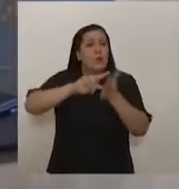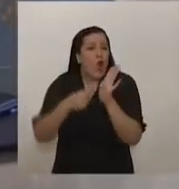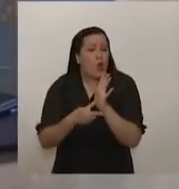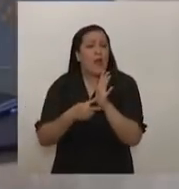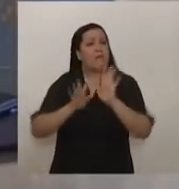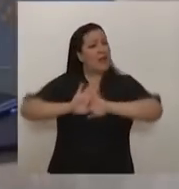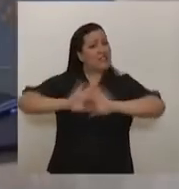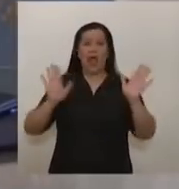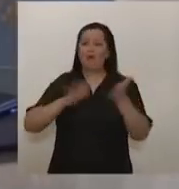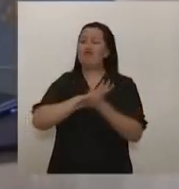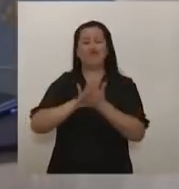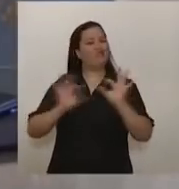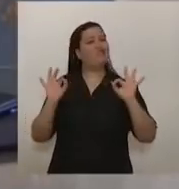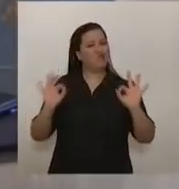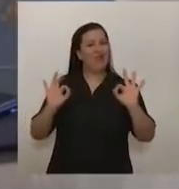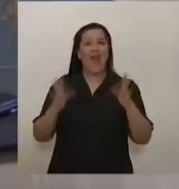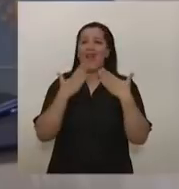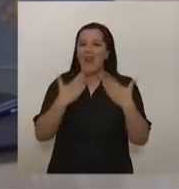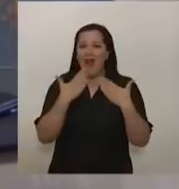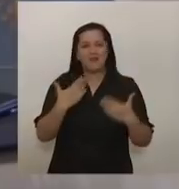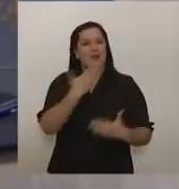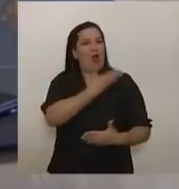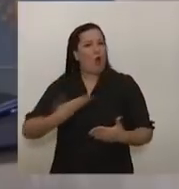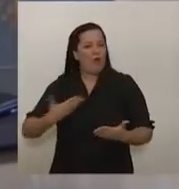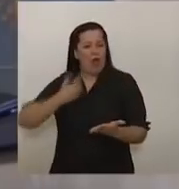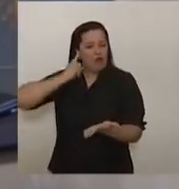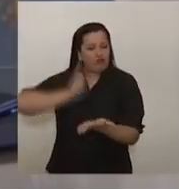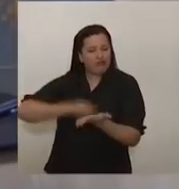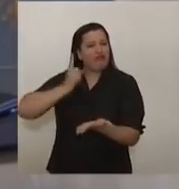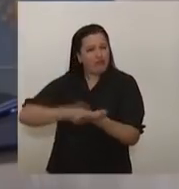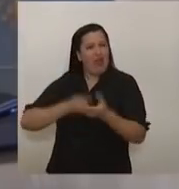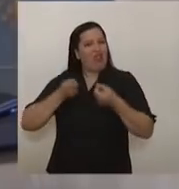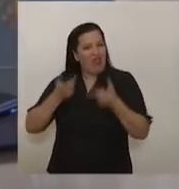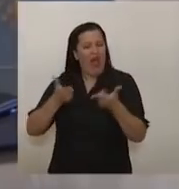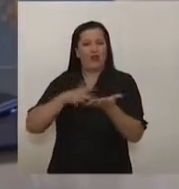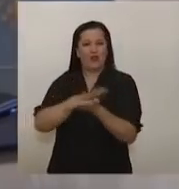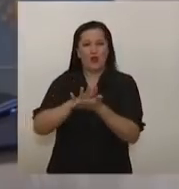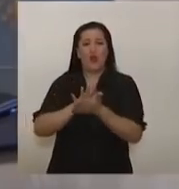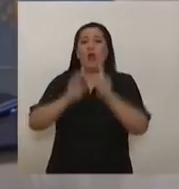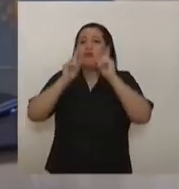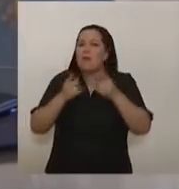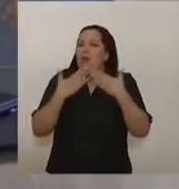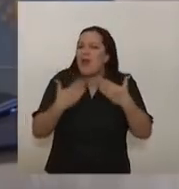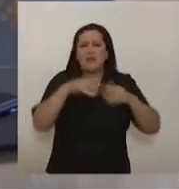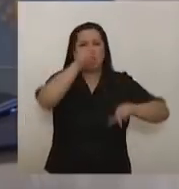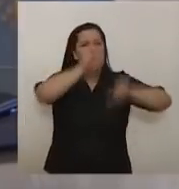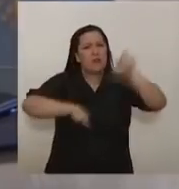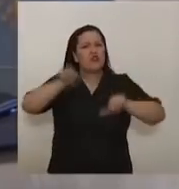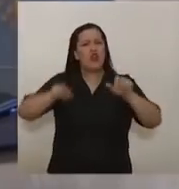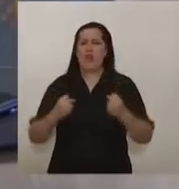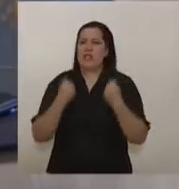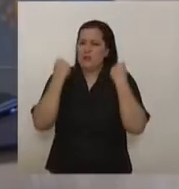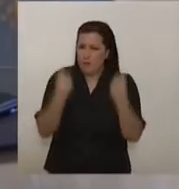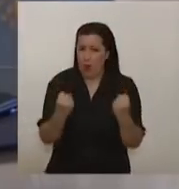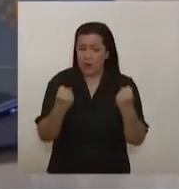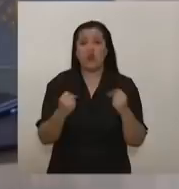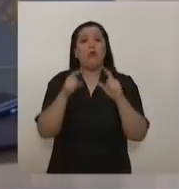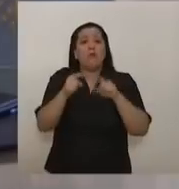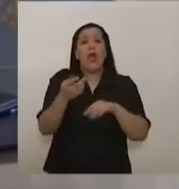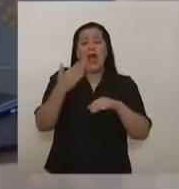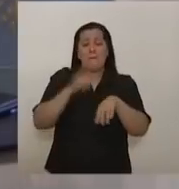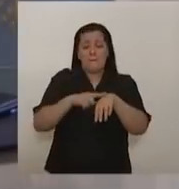están arreglados gracias a medidas que tomamos y también gracias al esfuerzo de todos los argentinos, que